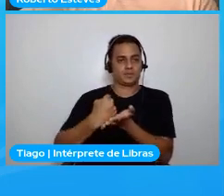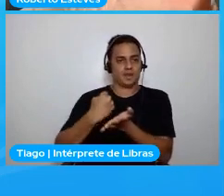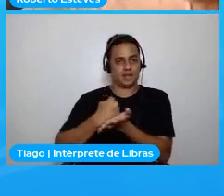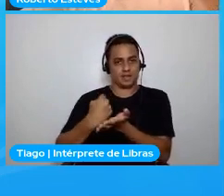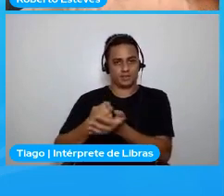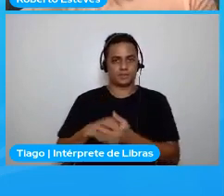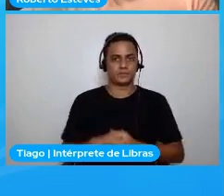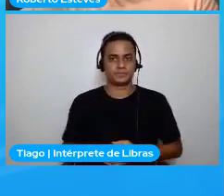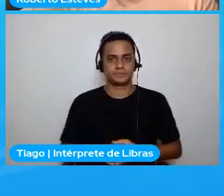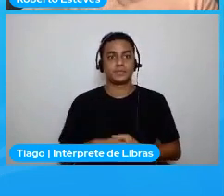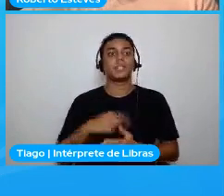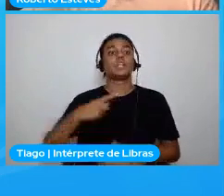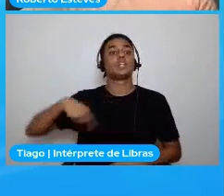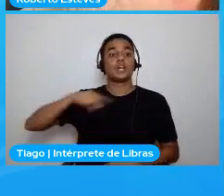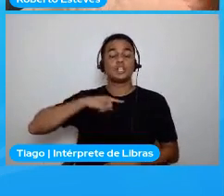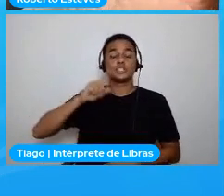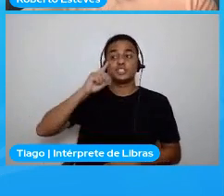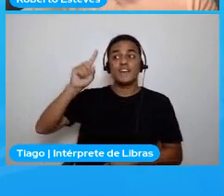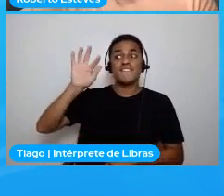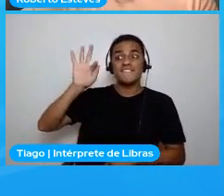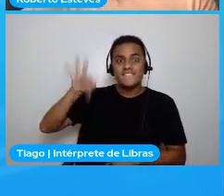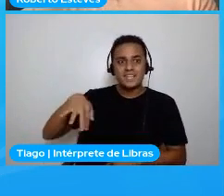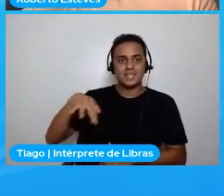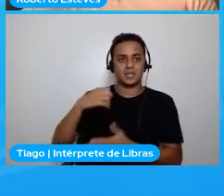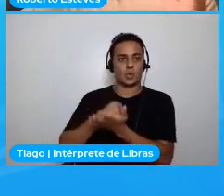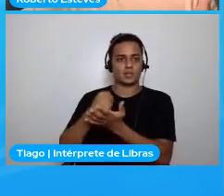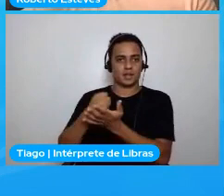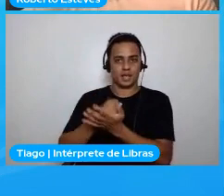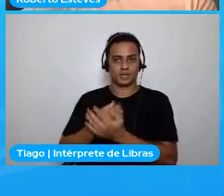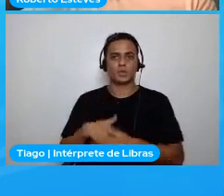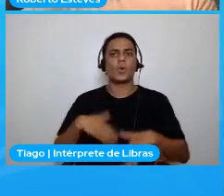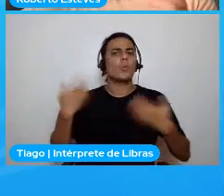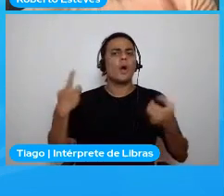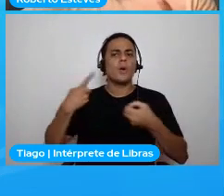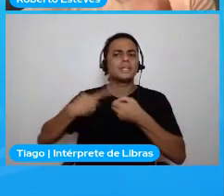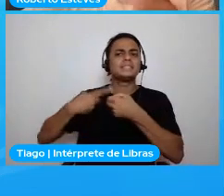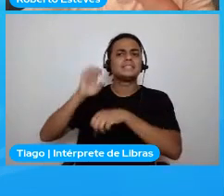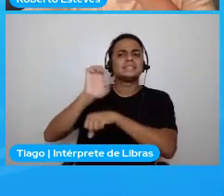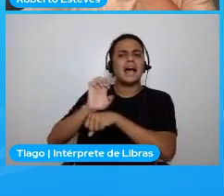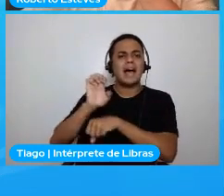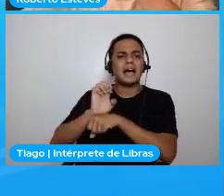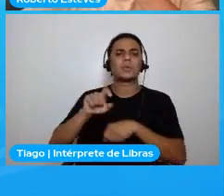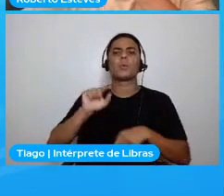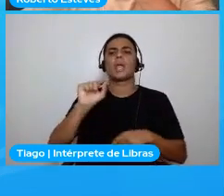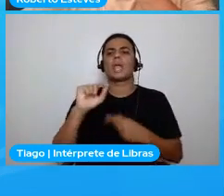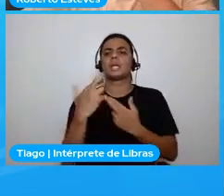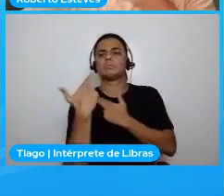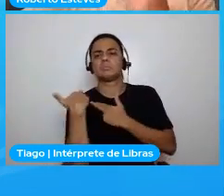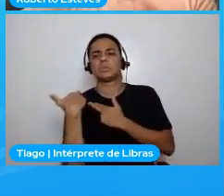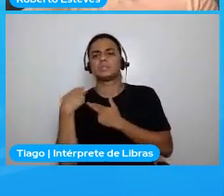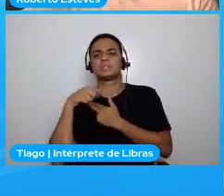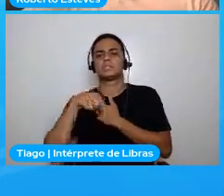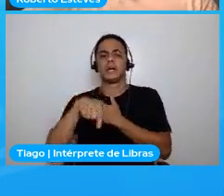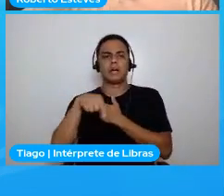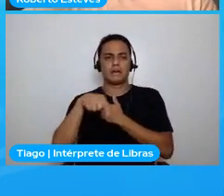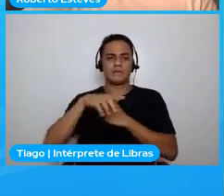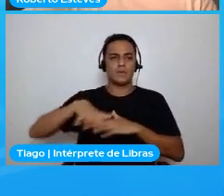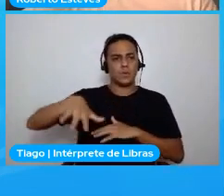Encontramos la fecha de fin de contrato, la provincia y el cantón de la institución donde se está llevando a